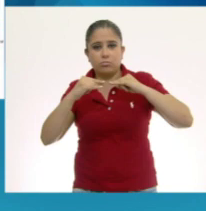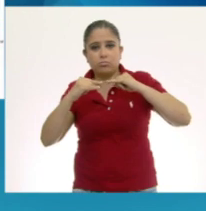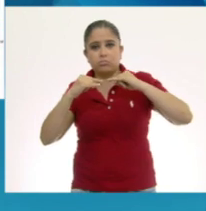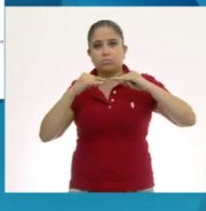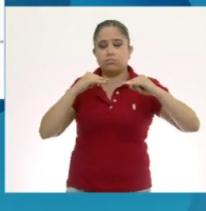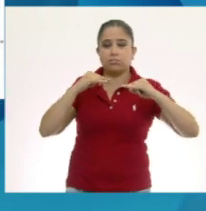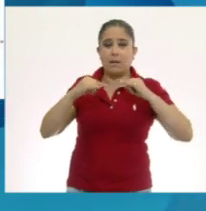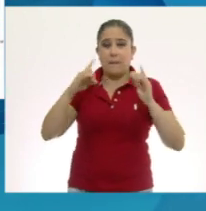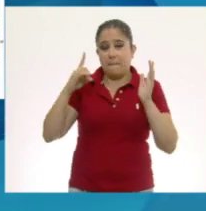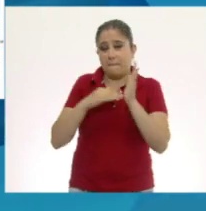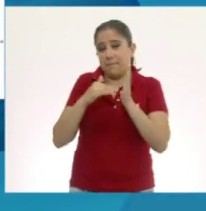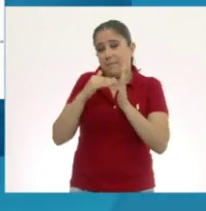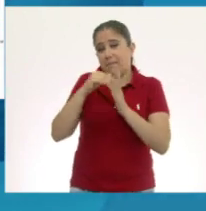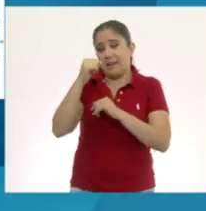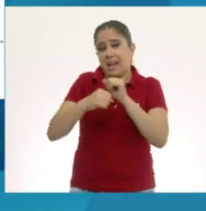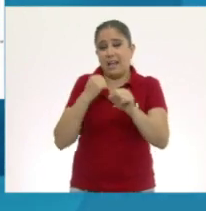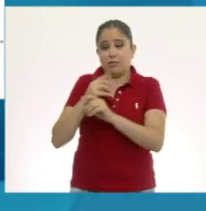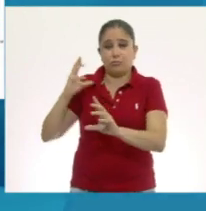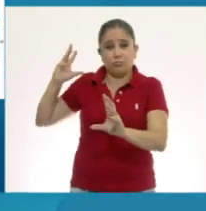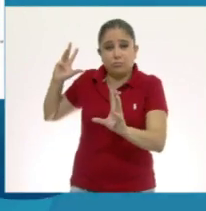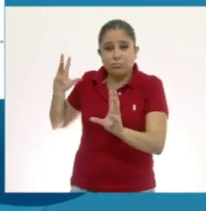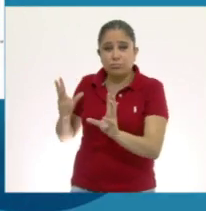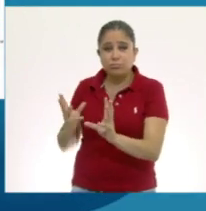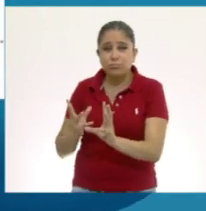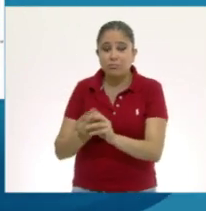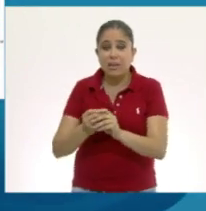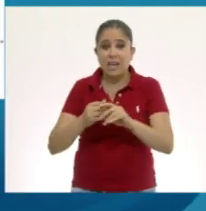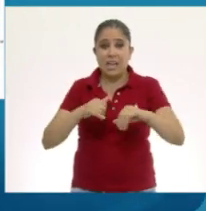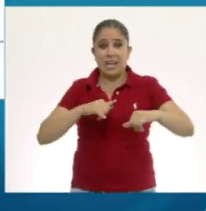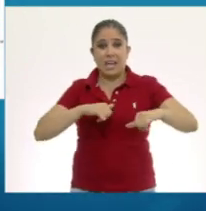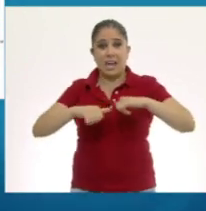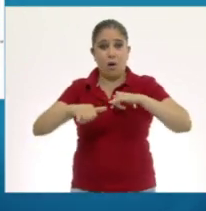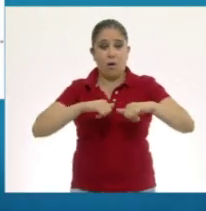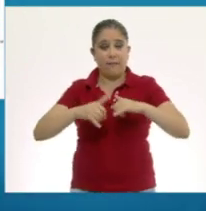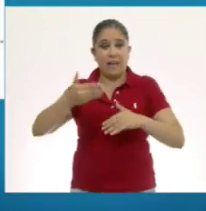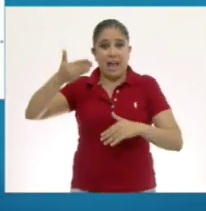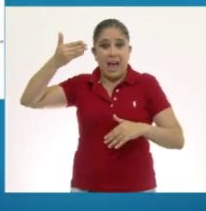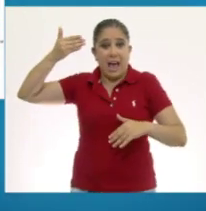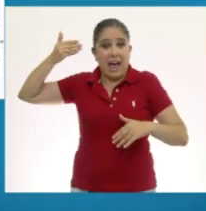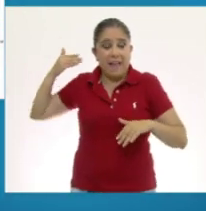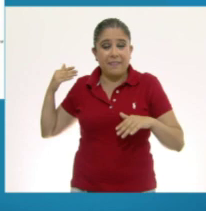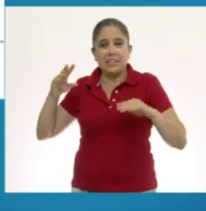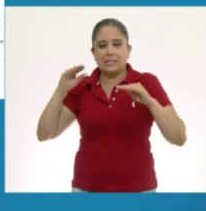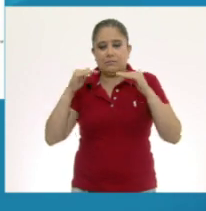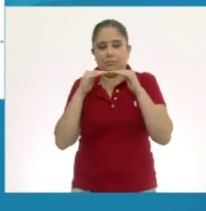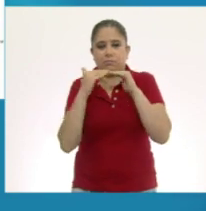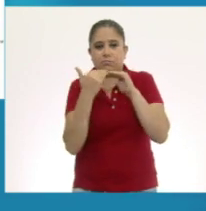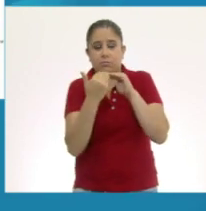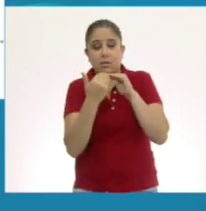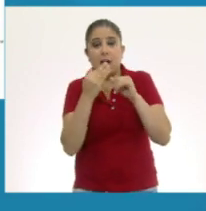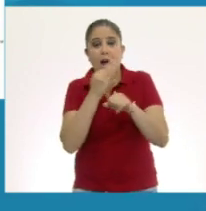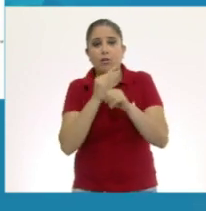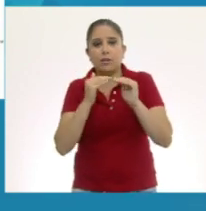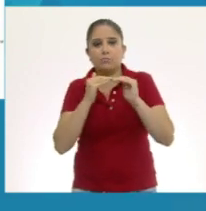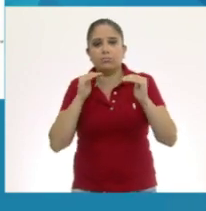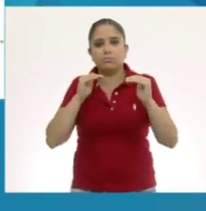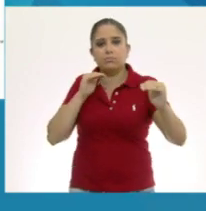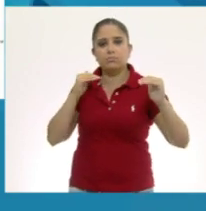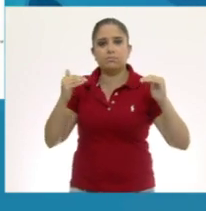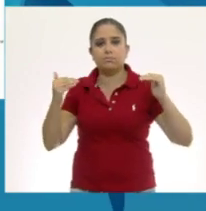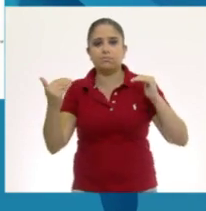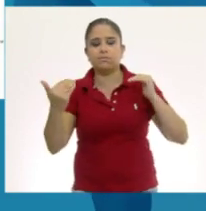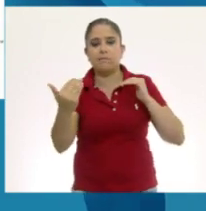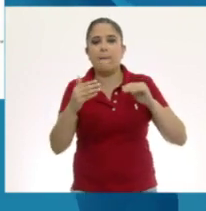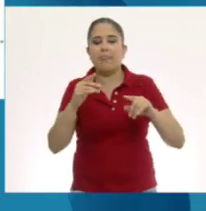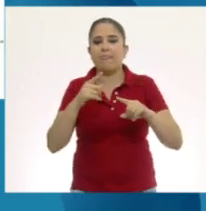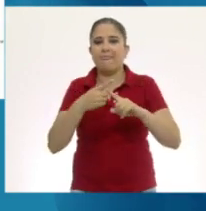largo de miles de años, la geografía que hoy conocemos seguramente va a ser muy diferente. Para que nosotros tengamos